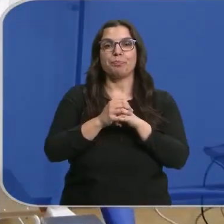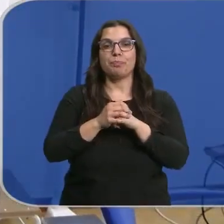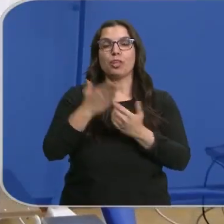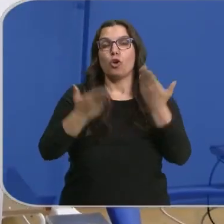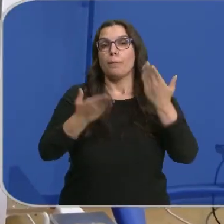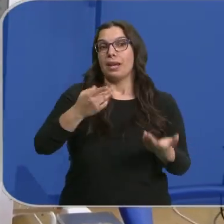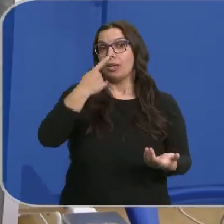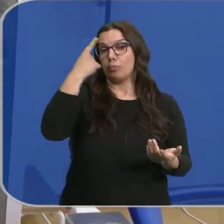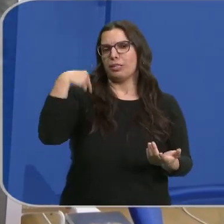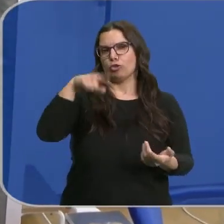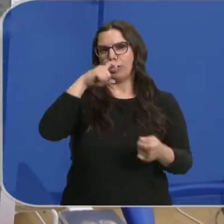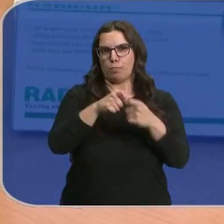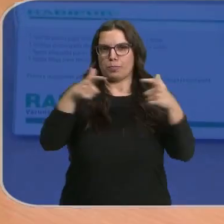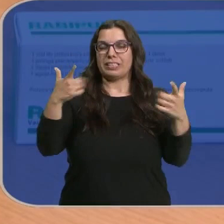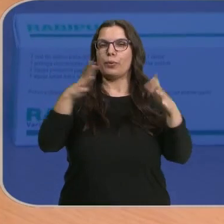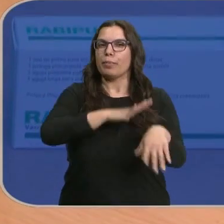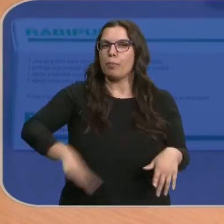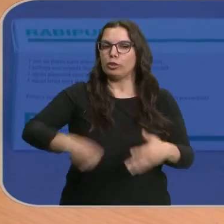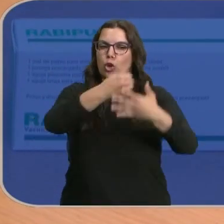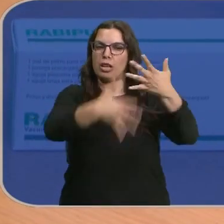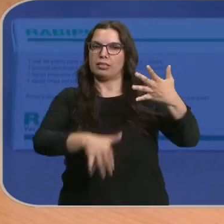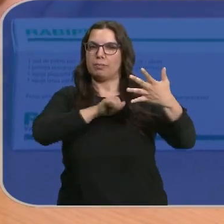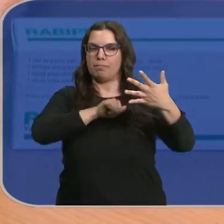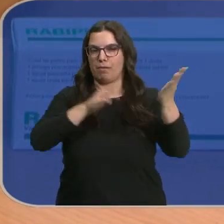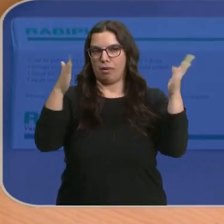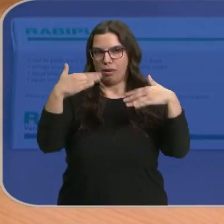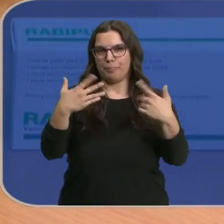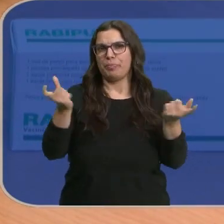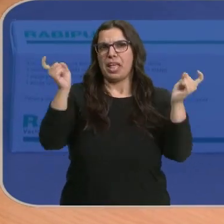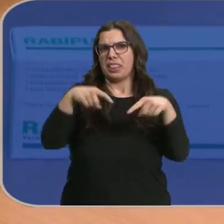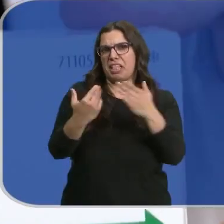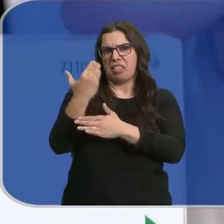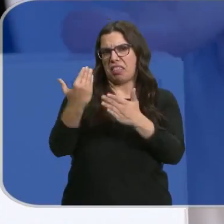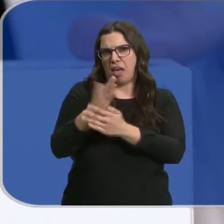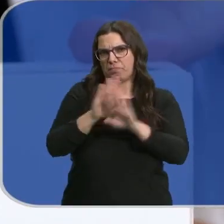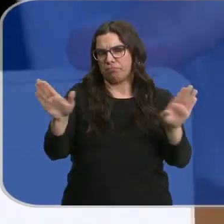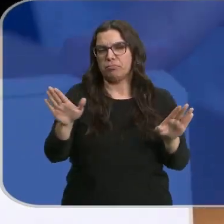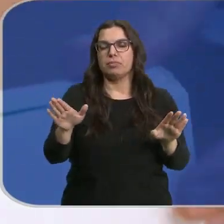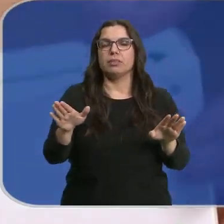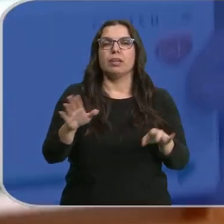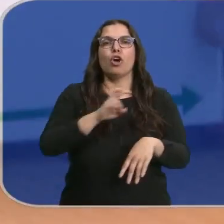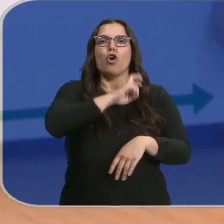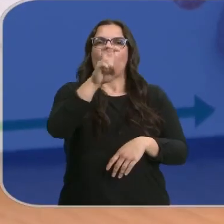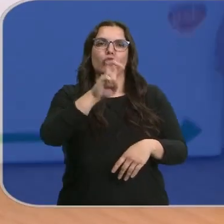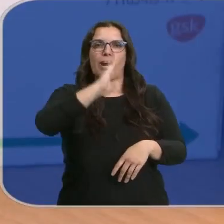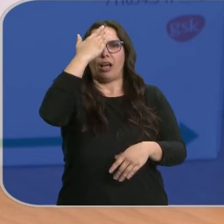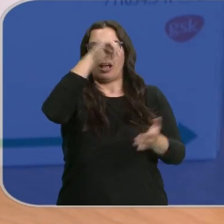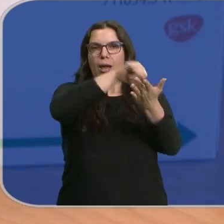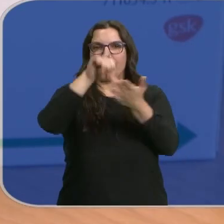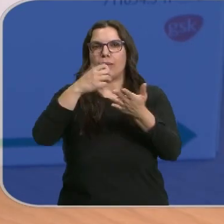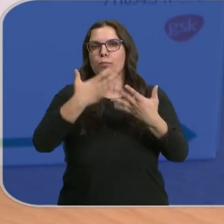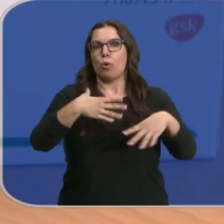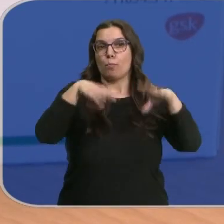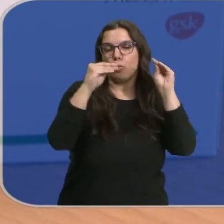respecto a 2022, aunque de momento no hay lista de espera. Las citas se conceden en cuestión de días, a diferencia de lo que ocurre en otras capitales